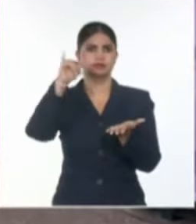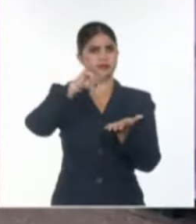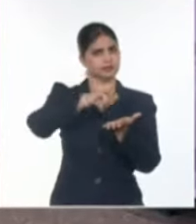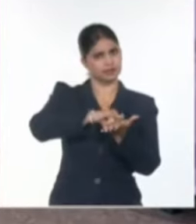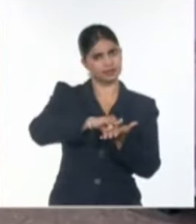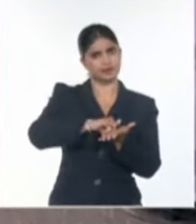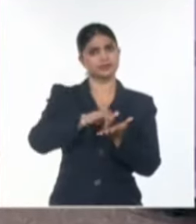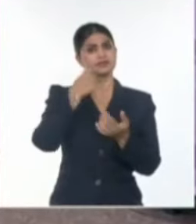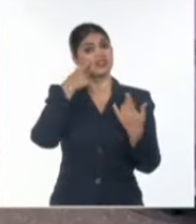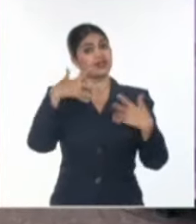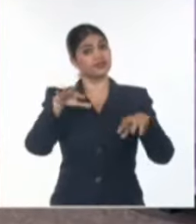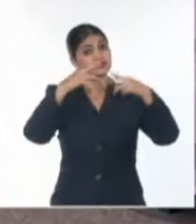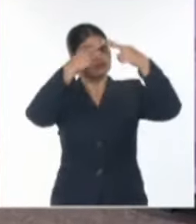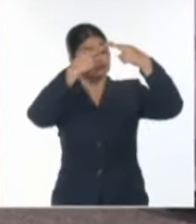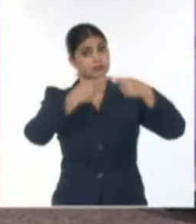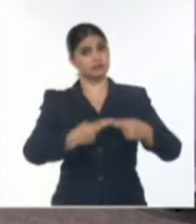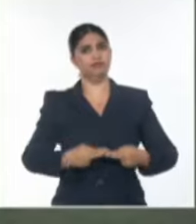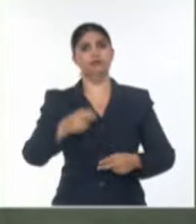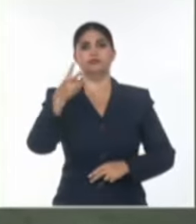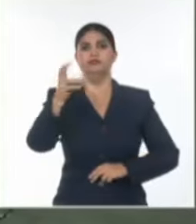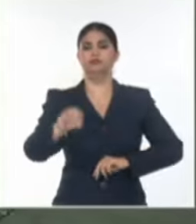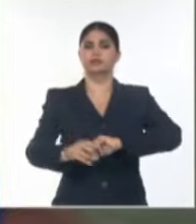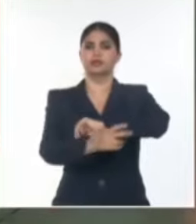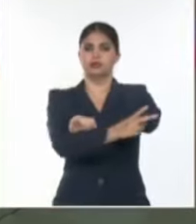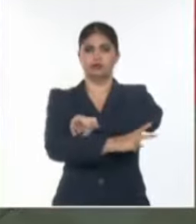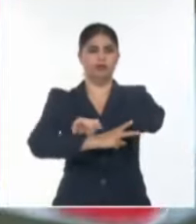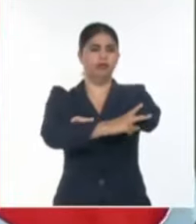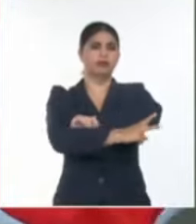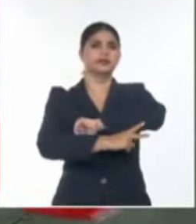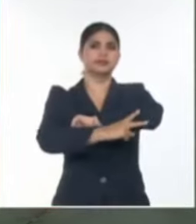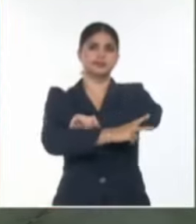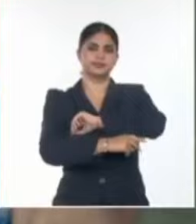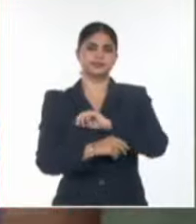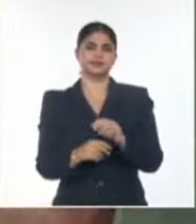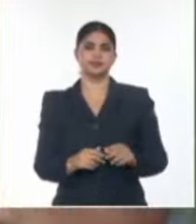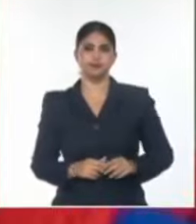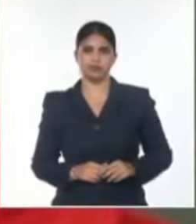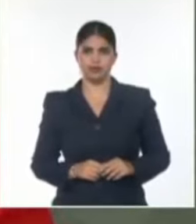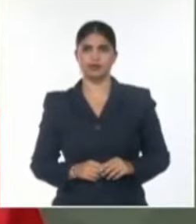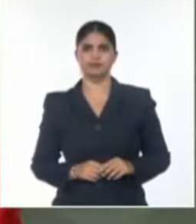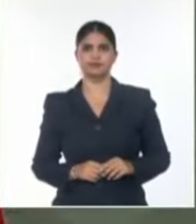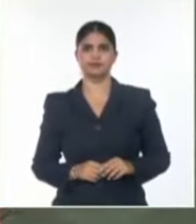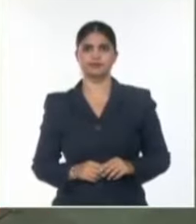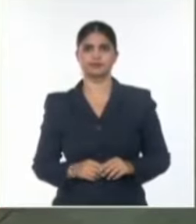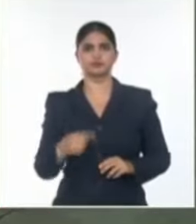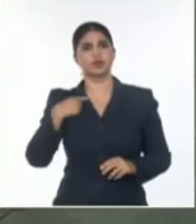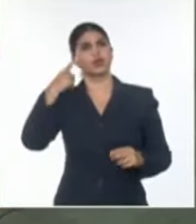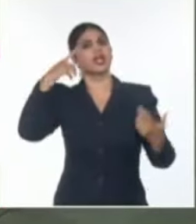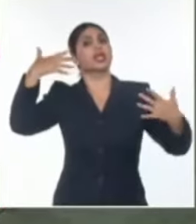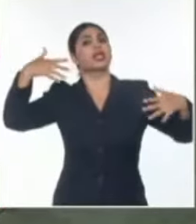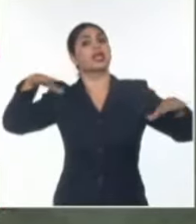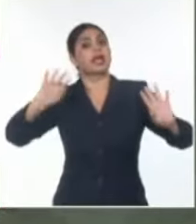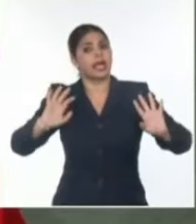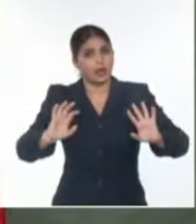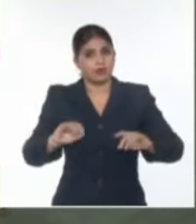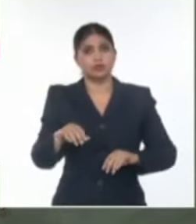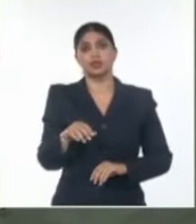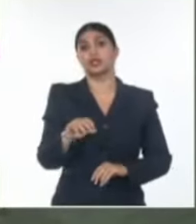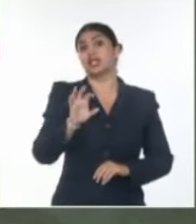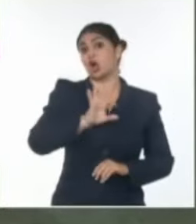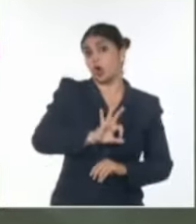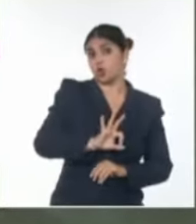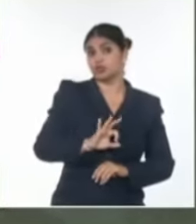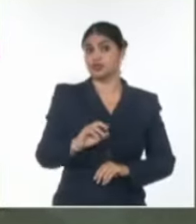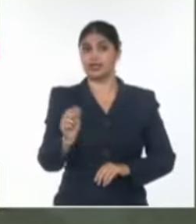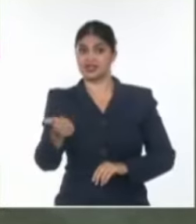no entre las 20 primeras naciones. Bueno, yo creo que podemos estar entre las 8 y 10 medallas y entre 4 y 5